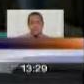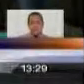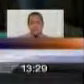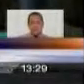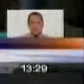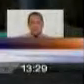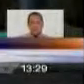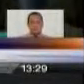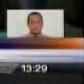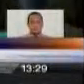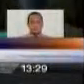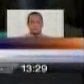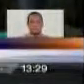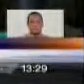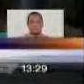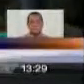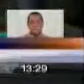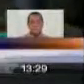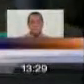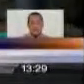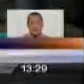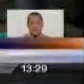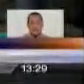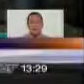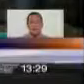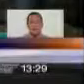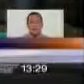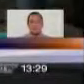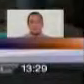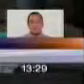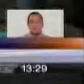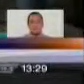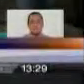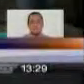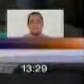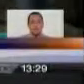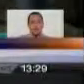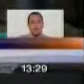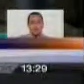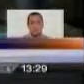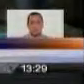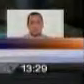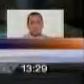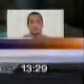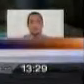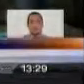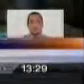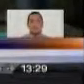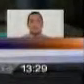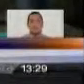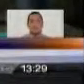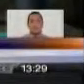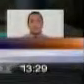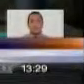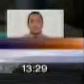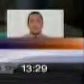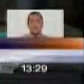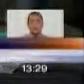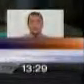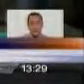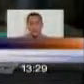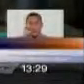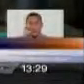esto lo que pretenden es perjudicar la actuación en sede